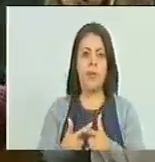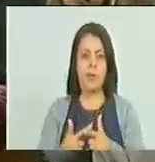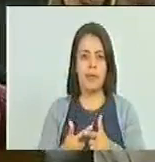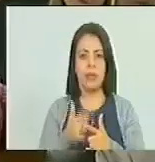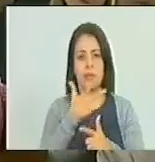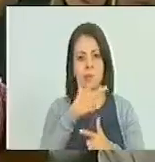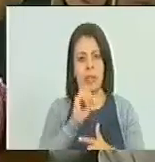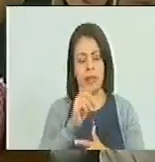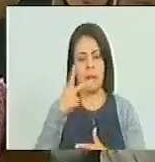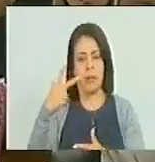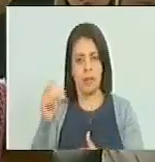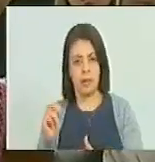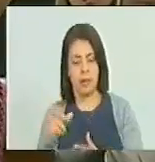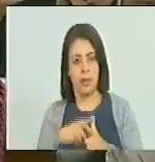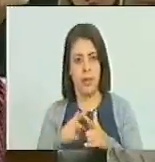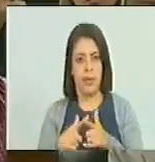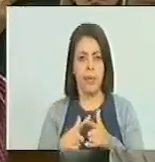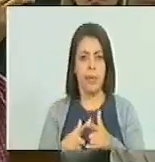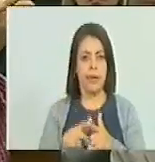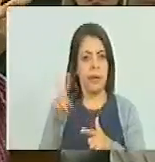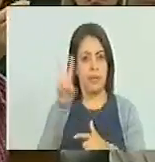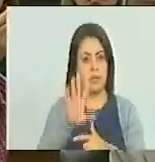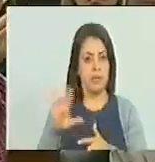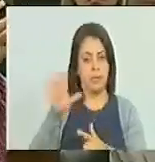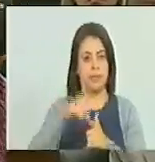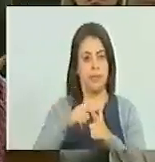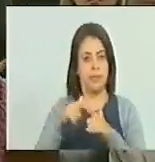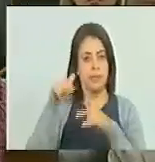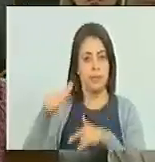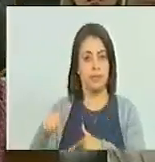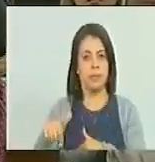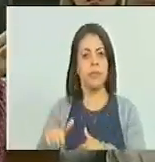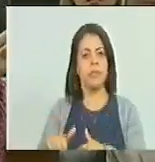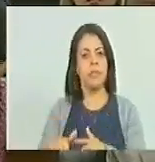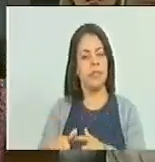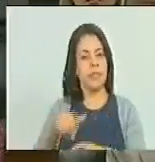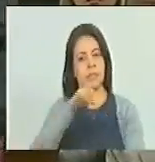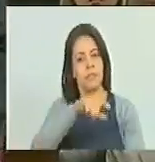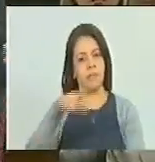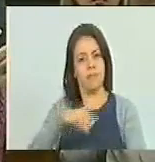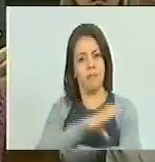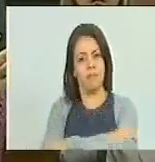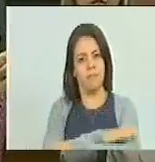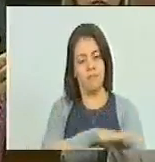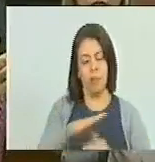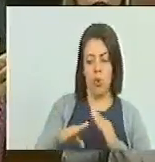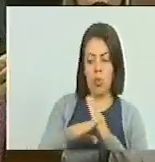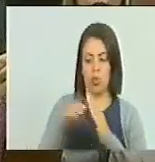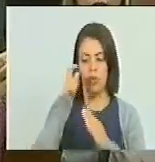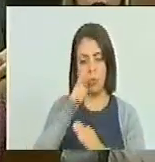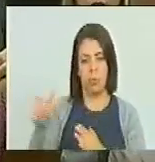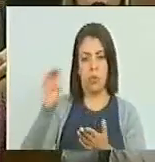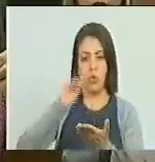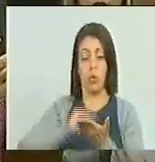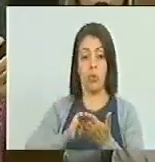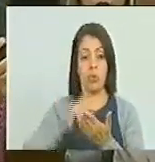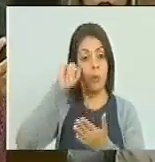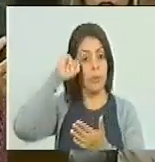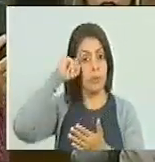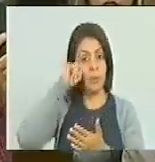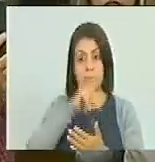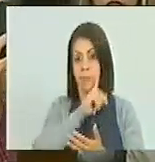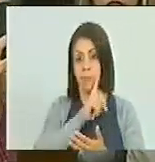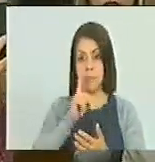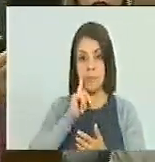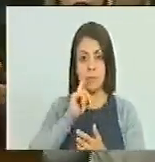agenda 3030. En Venezuela, el fascismo atacaba al pueblo una vez más. Recordemos el nombre